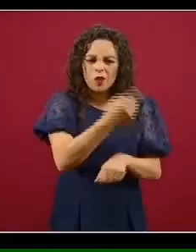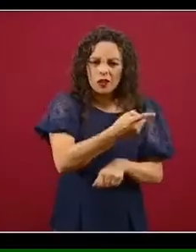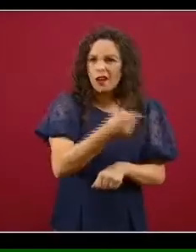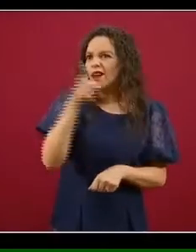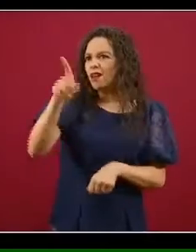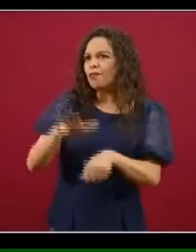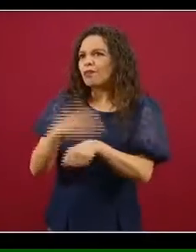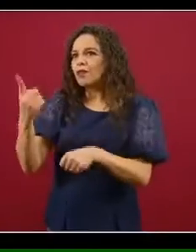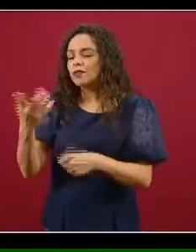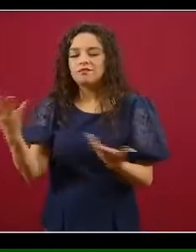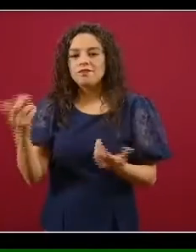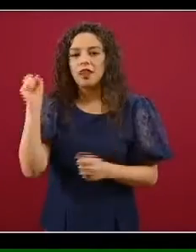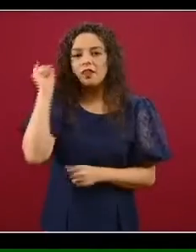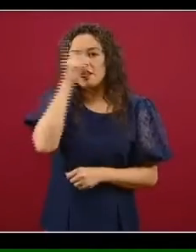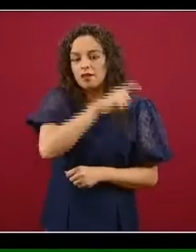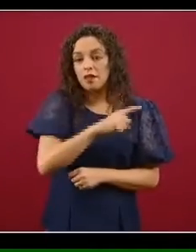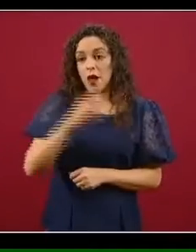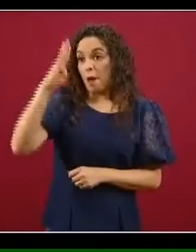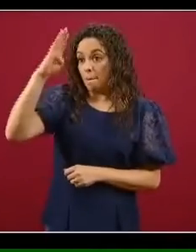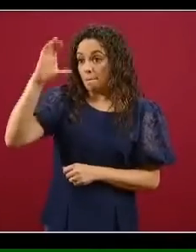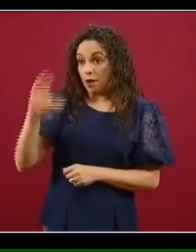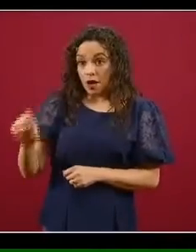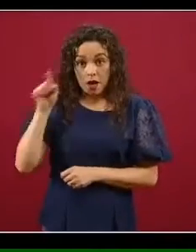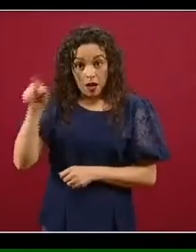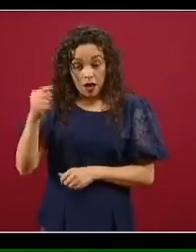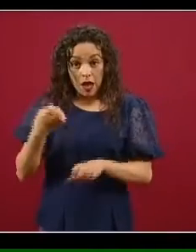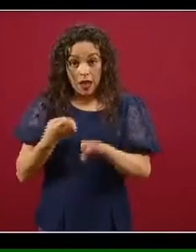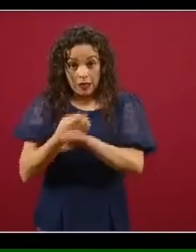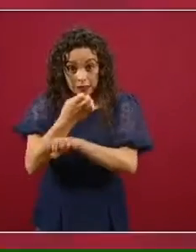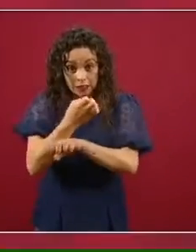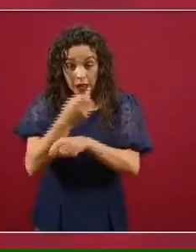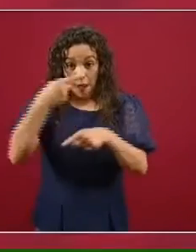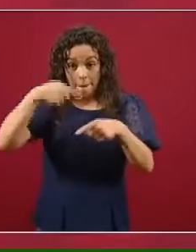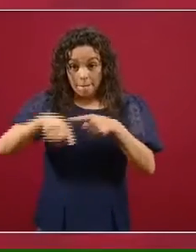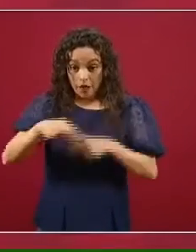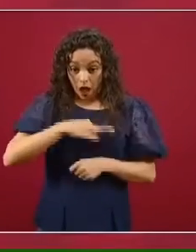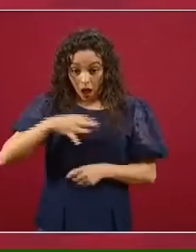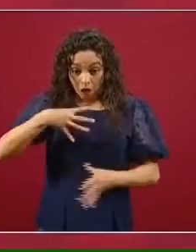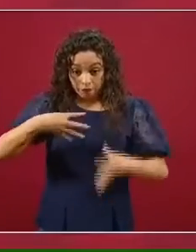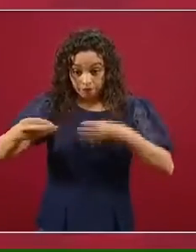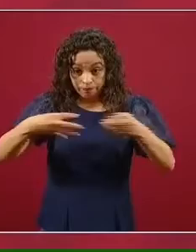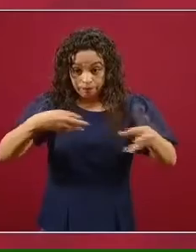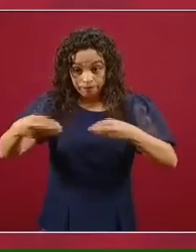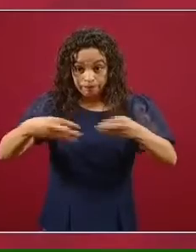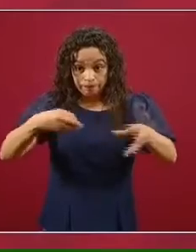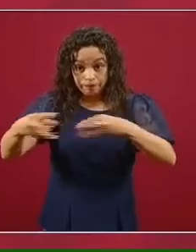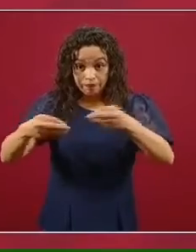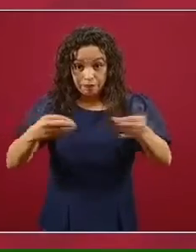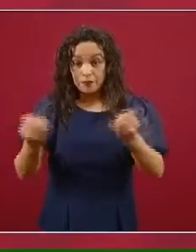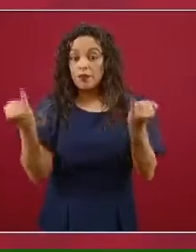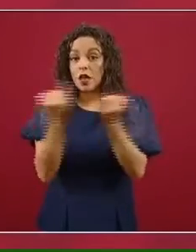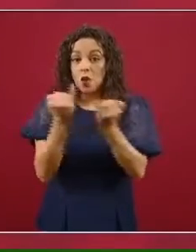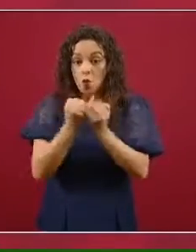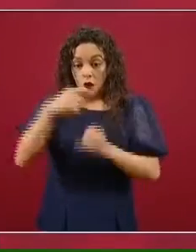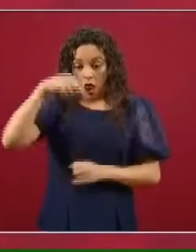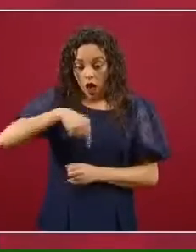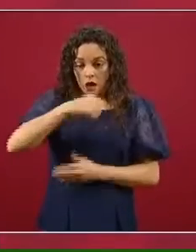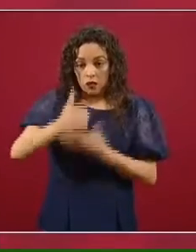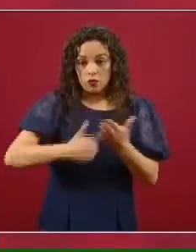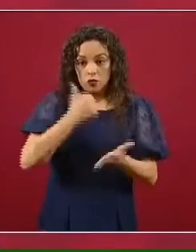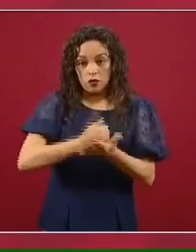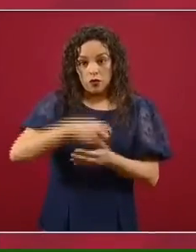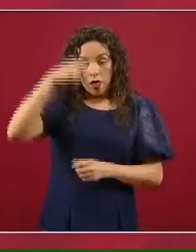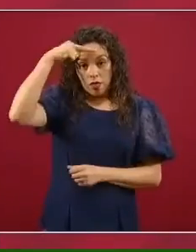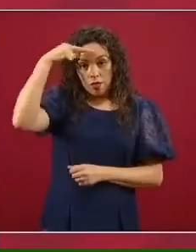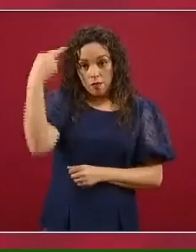Baja California fue uno de los estados que inició con la epidemia, igual que lo hizo la Ciudad de México, igual que lo